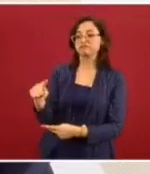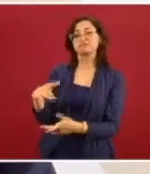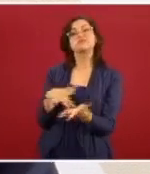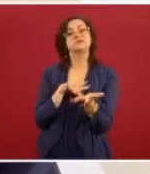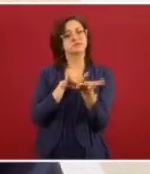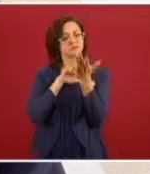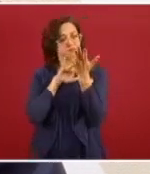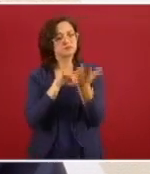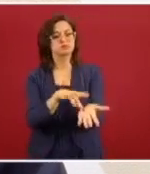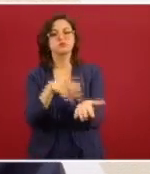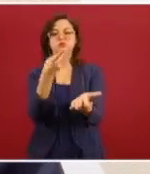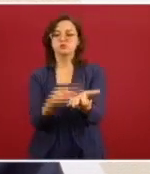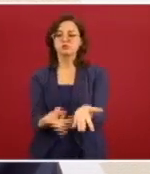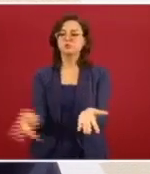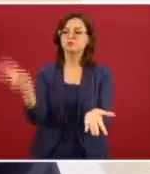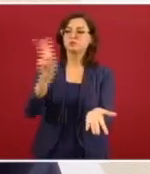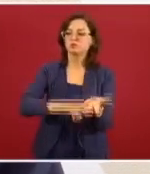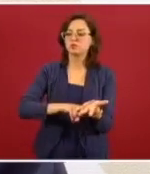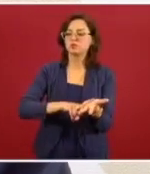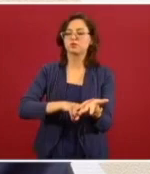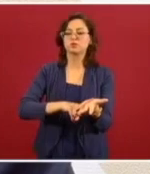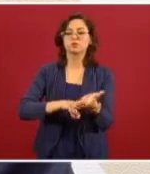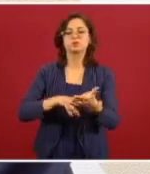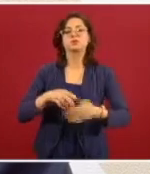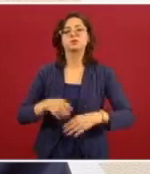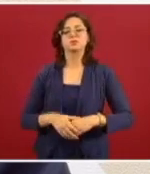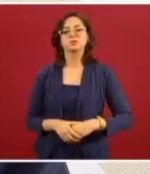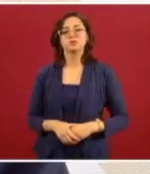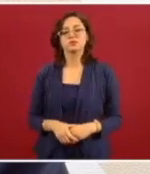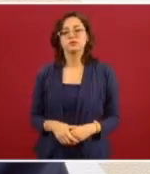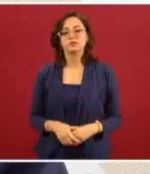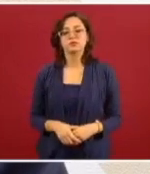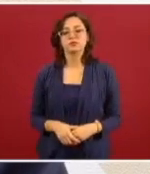apoyo de estas instituciones,